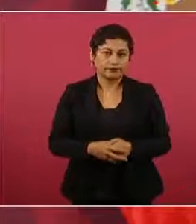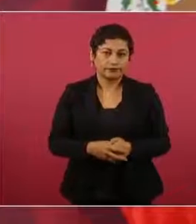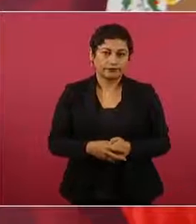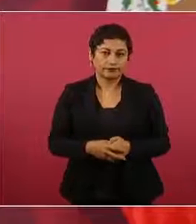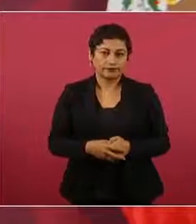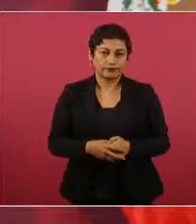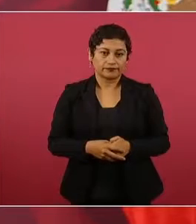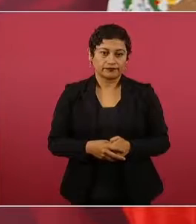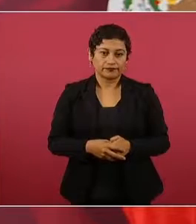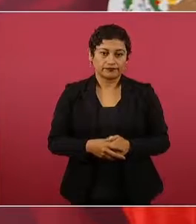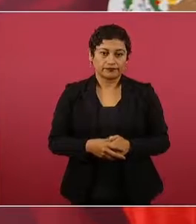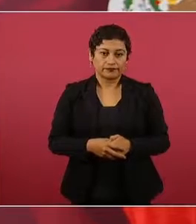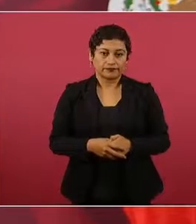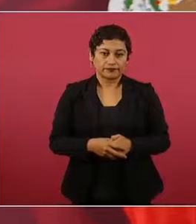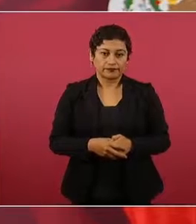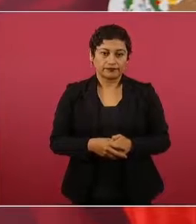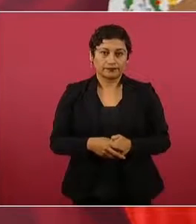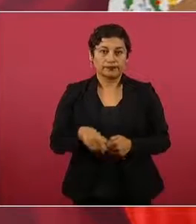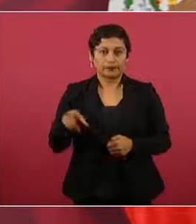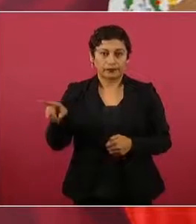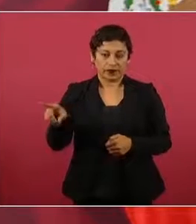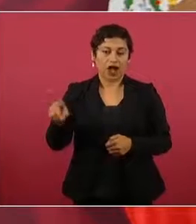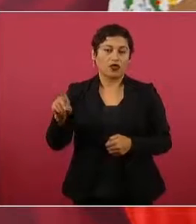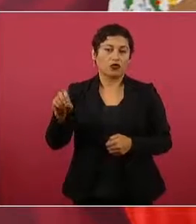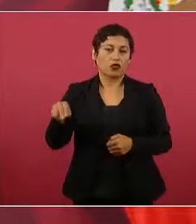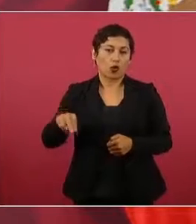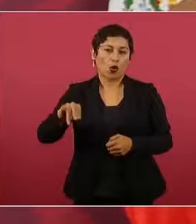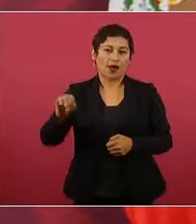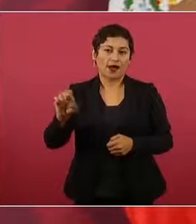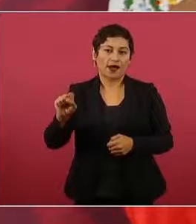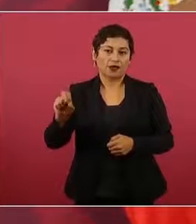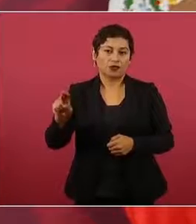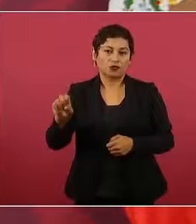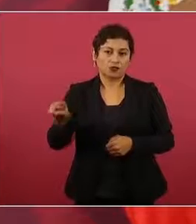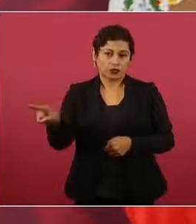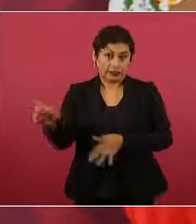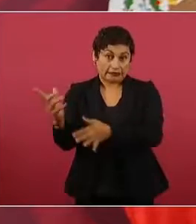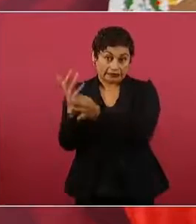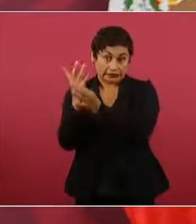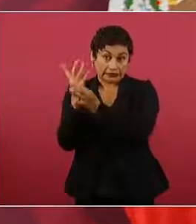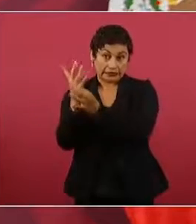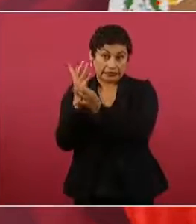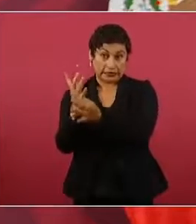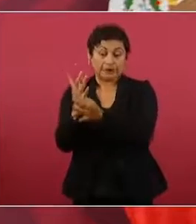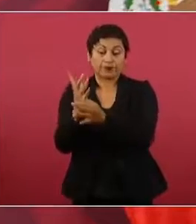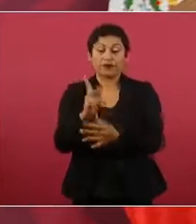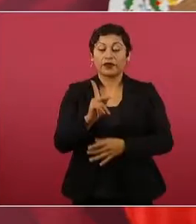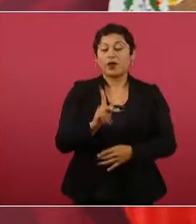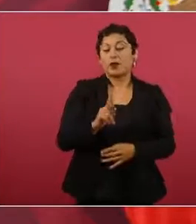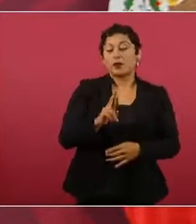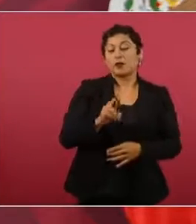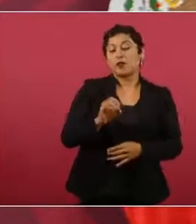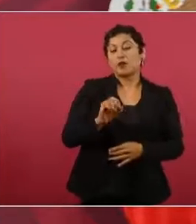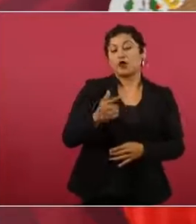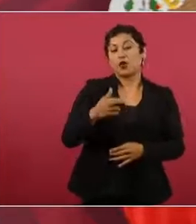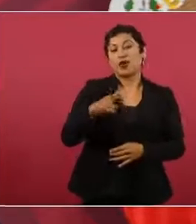Silva Gerson, don Jesús, decía: progreso sin